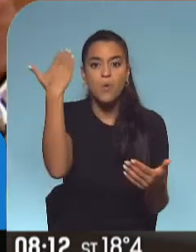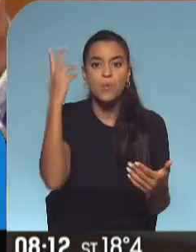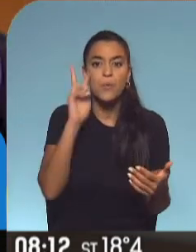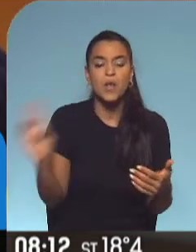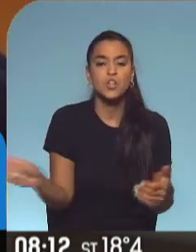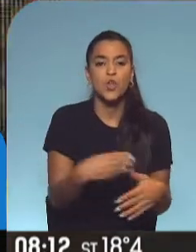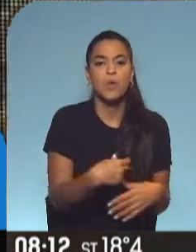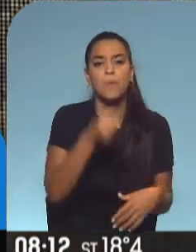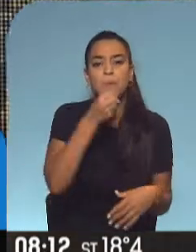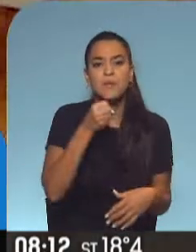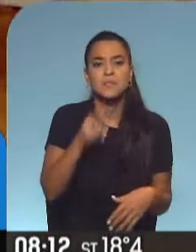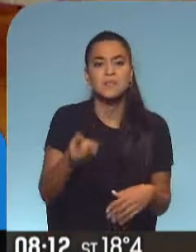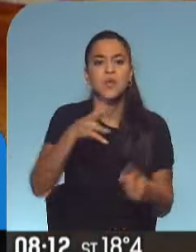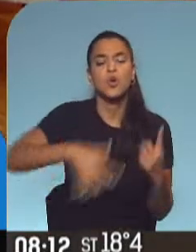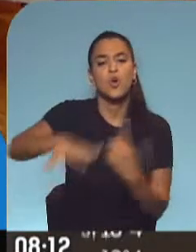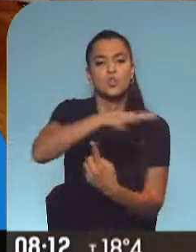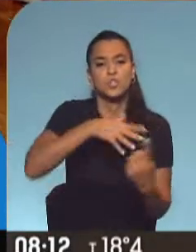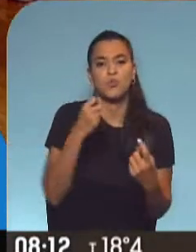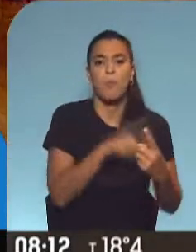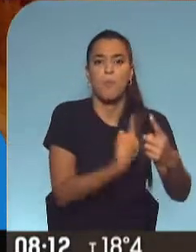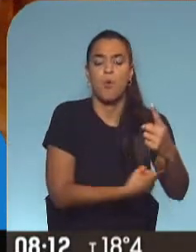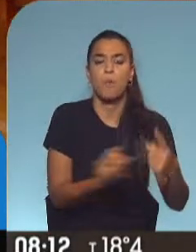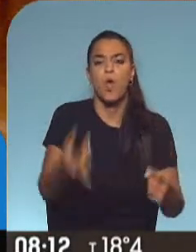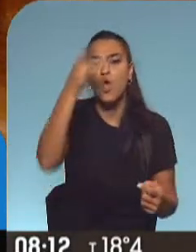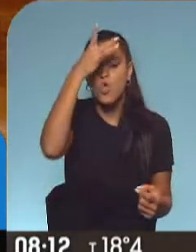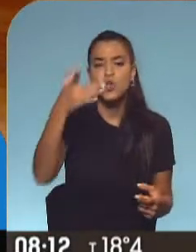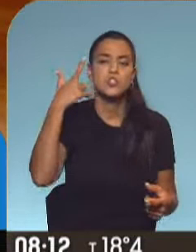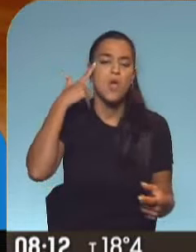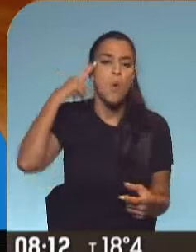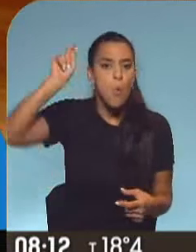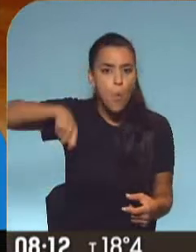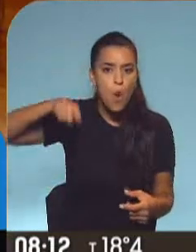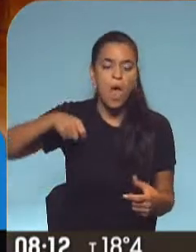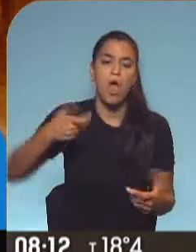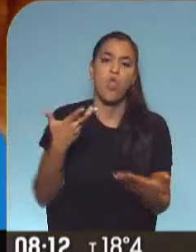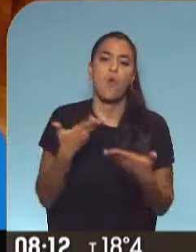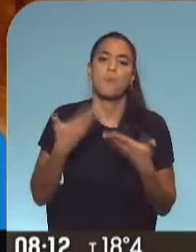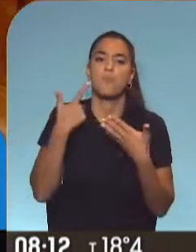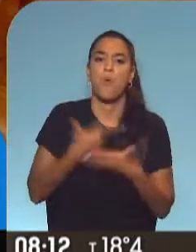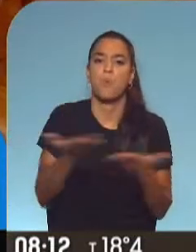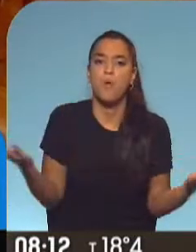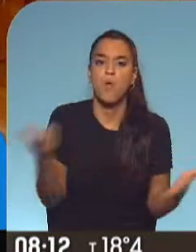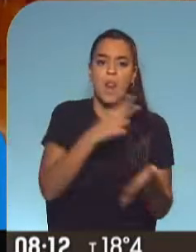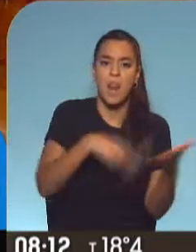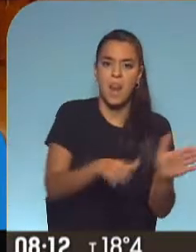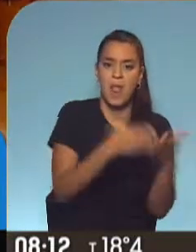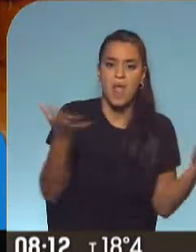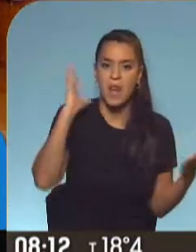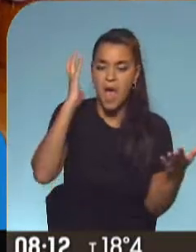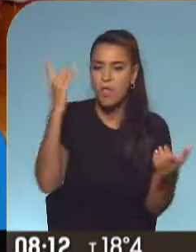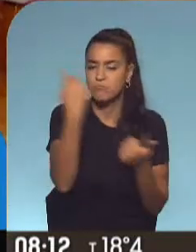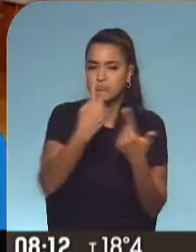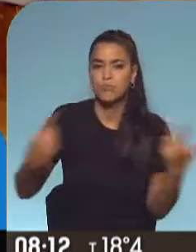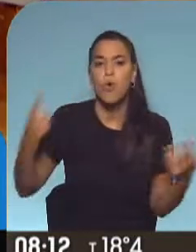La prensa en ese contexto es un factor de poder, porque esos 12 jurados populares llegan al juicio, habiendo leído los diarios, escuchando las radios, de